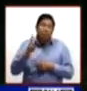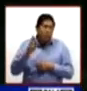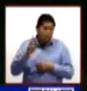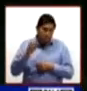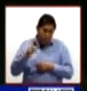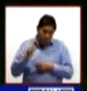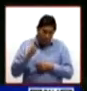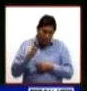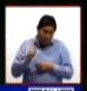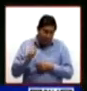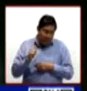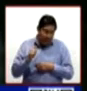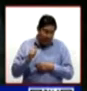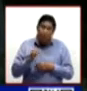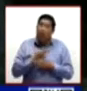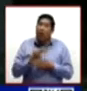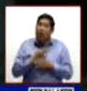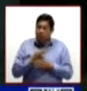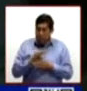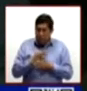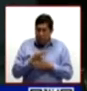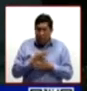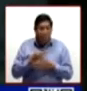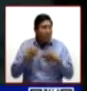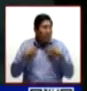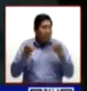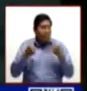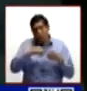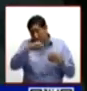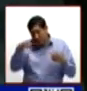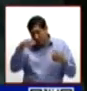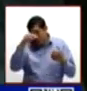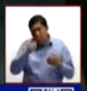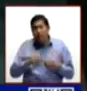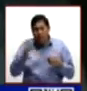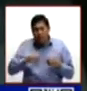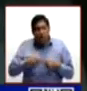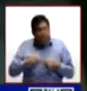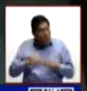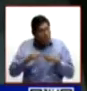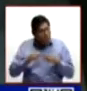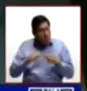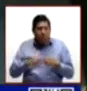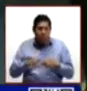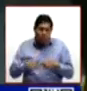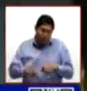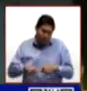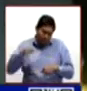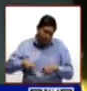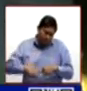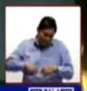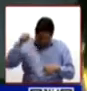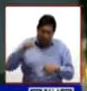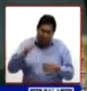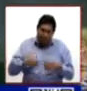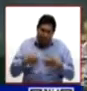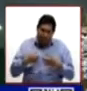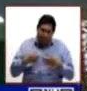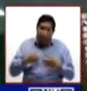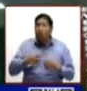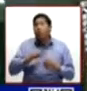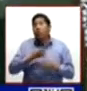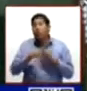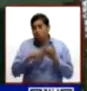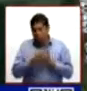un tiempo puntualmente. Aquí, por ejemplo, en la caja de salud de la banca privada deben continuar con sus generadores. No en todos los lugares se